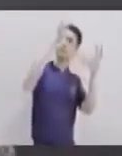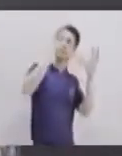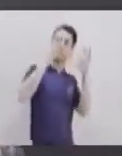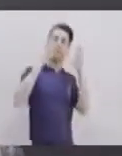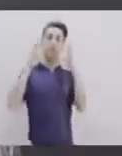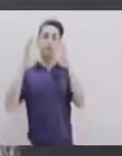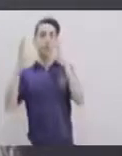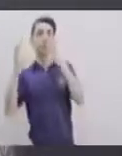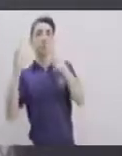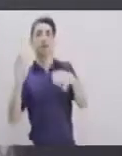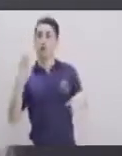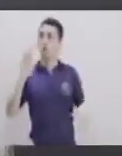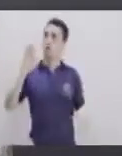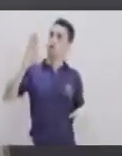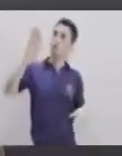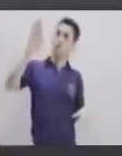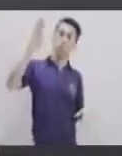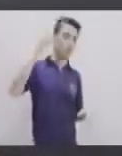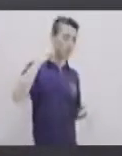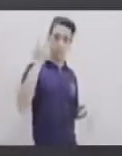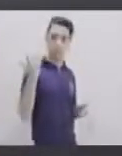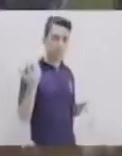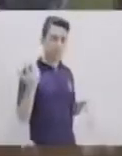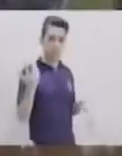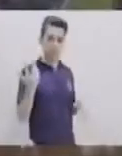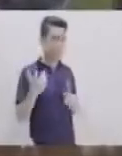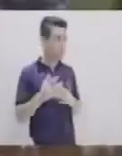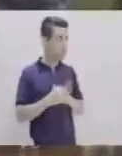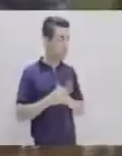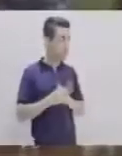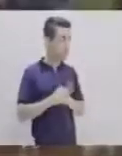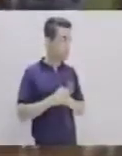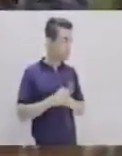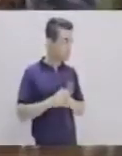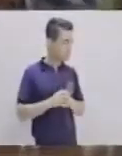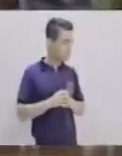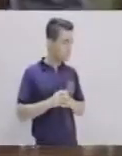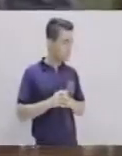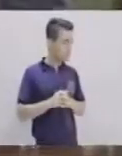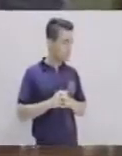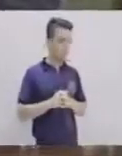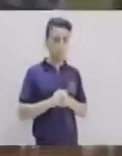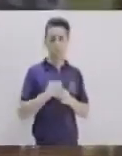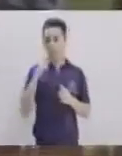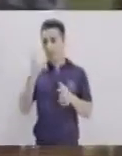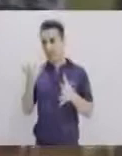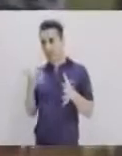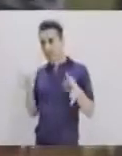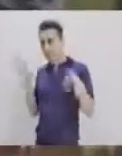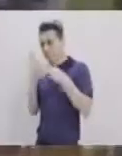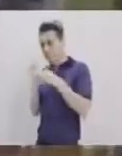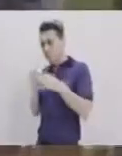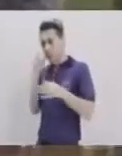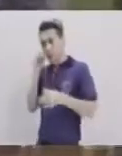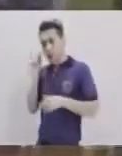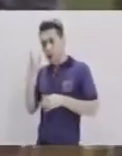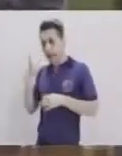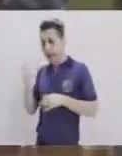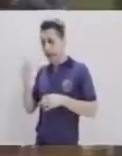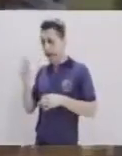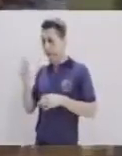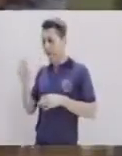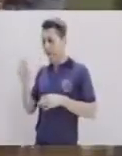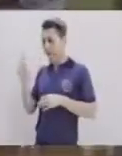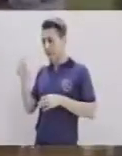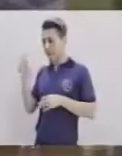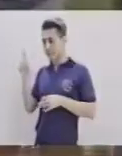naves espaciales en el espacio, aunque pasan sobre nosotros todo el tiempo. Profe, y eso va como muy ligado con la gravedad o algo así, o sea que nosotros